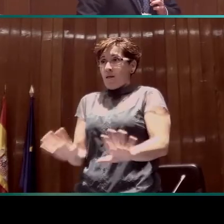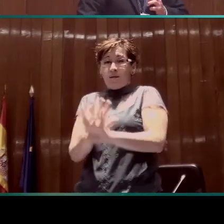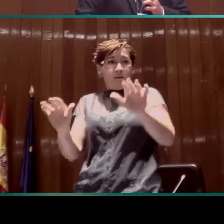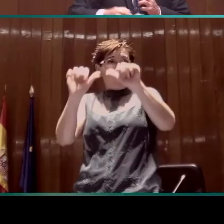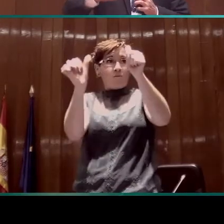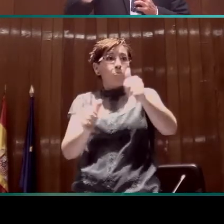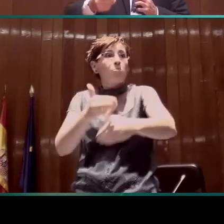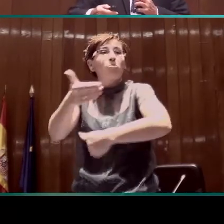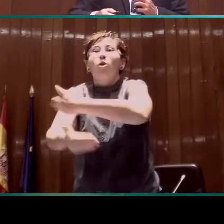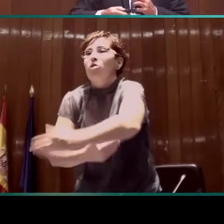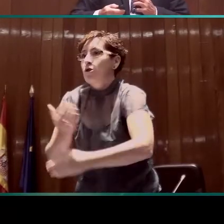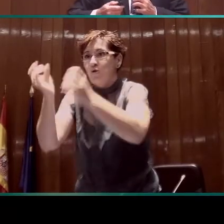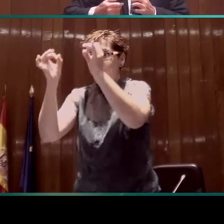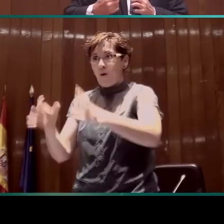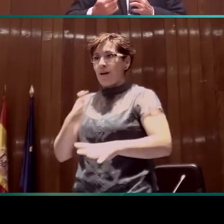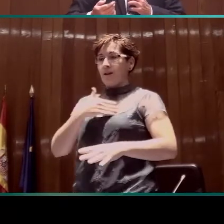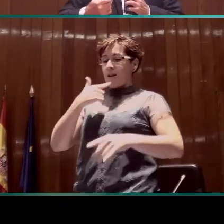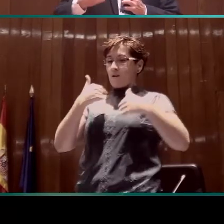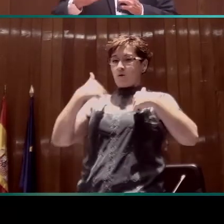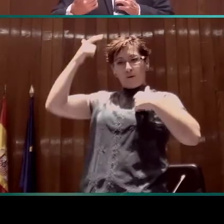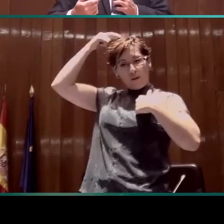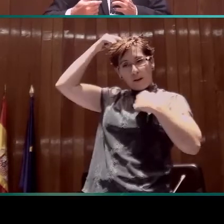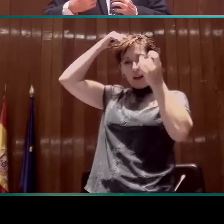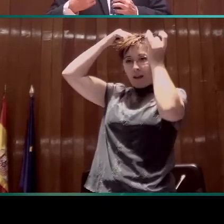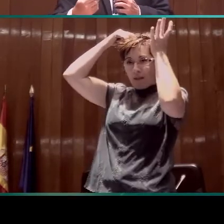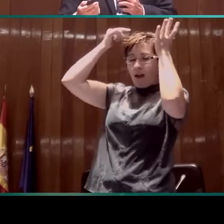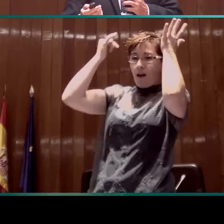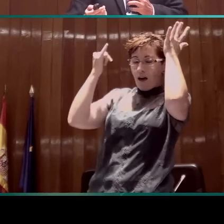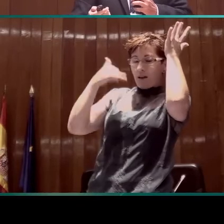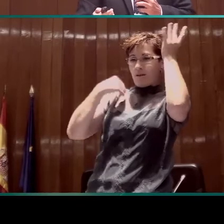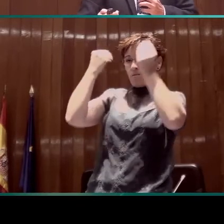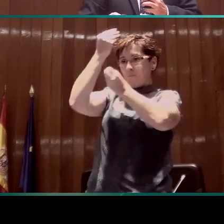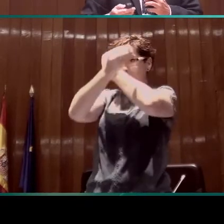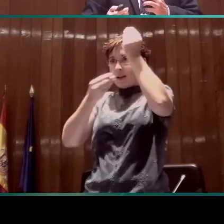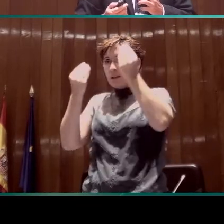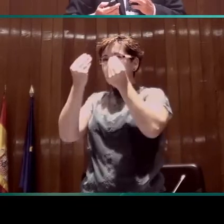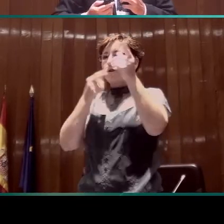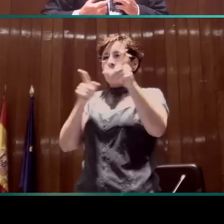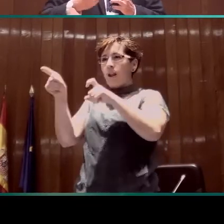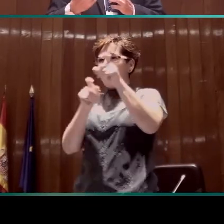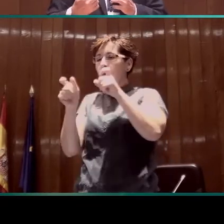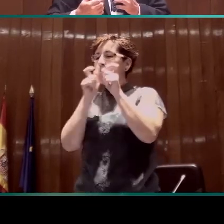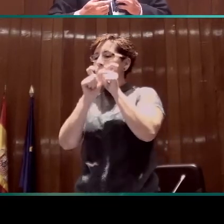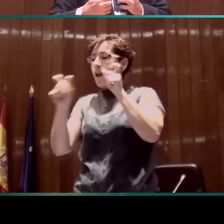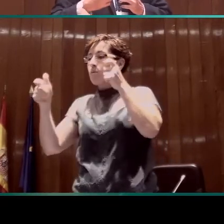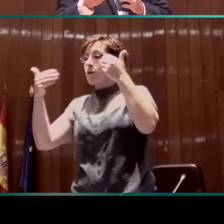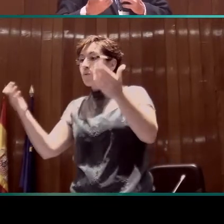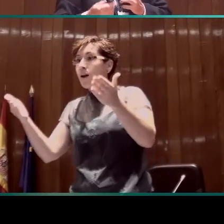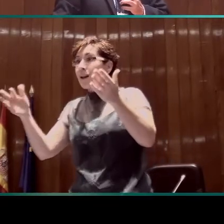porque tenemos que hacer ese mismo viaje, solamente que en lugar de producir sonidos, lo que vamos es a